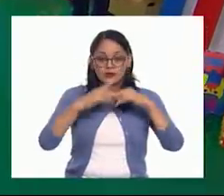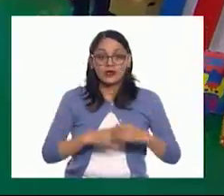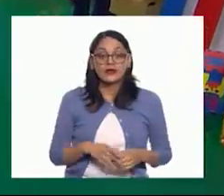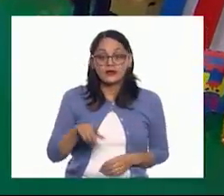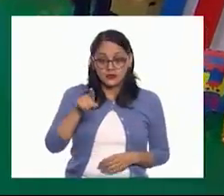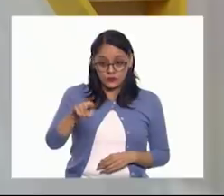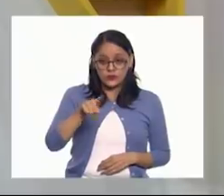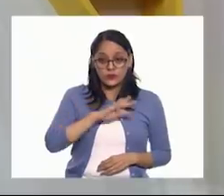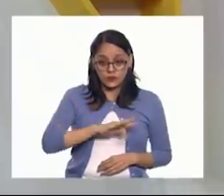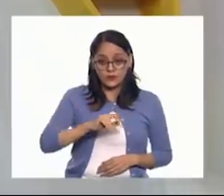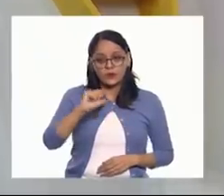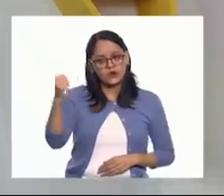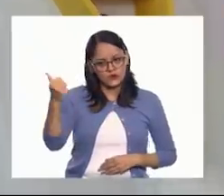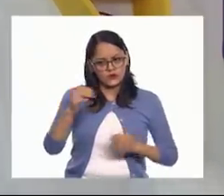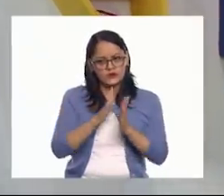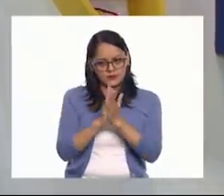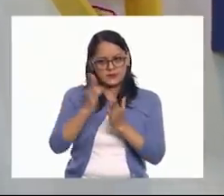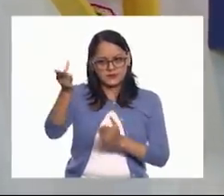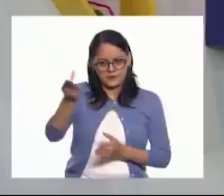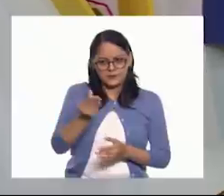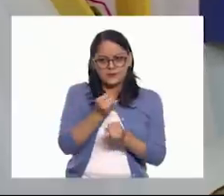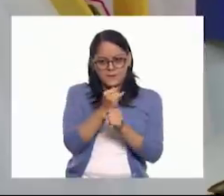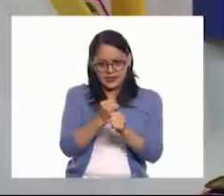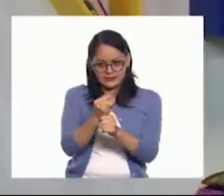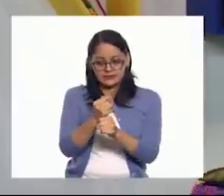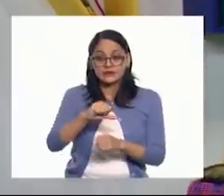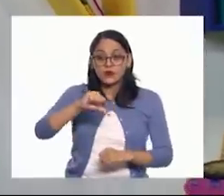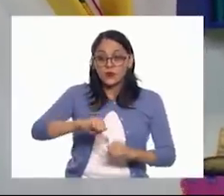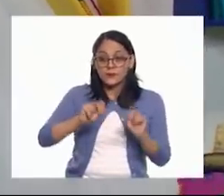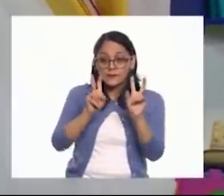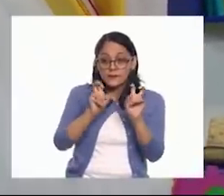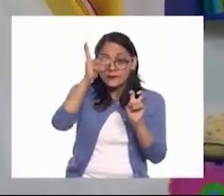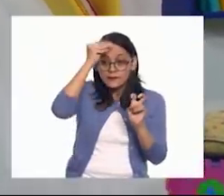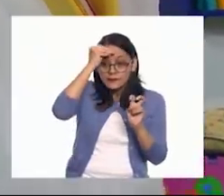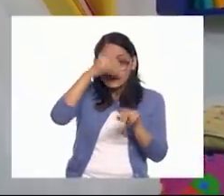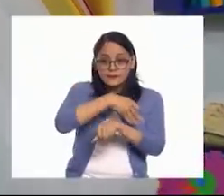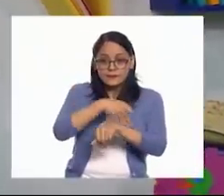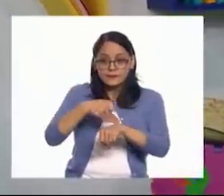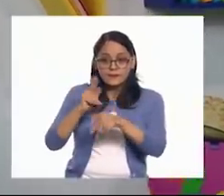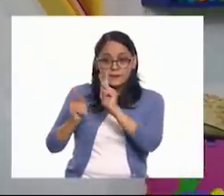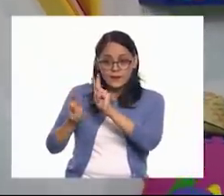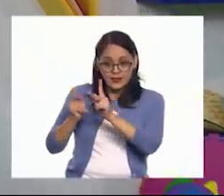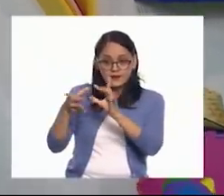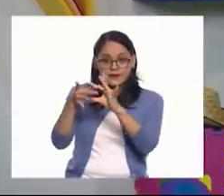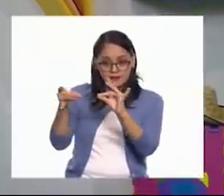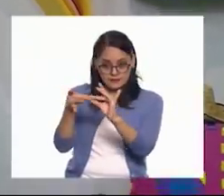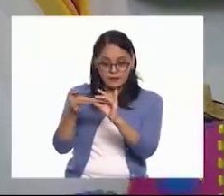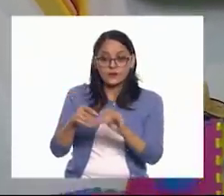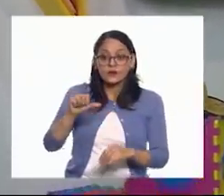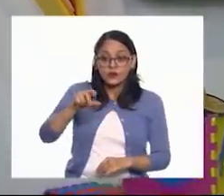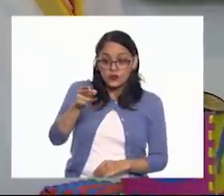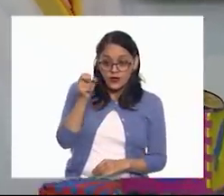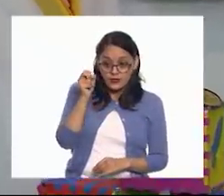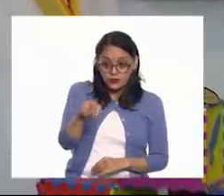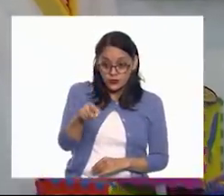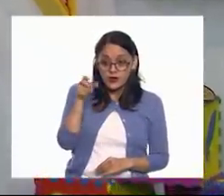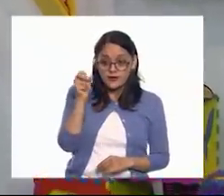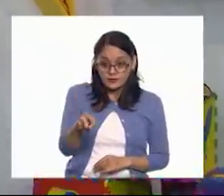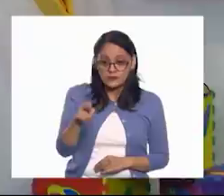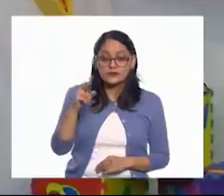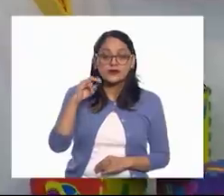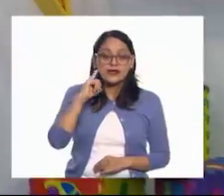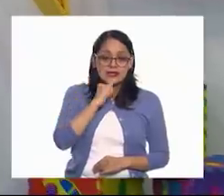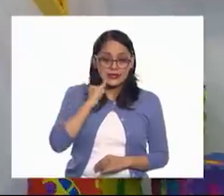si te es posible, consulta otros libros y comenta el tema de hoy con tu familia. Si tienes la fortuna de hablar una lengua indígena, aprovecha también este momento